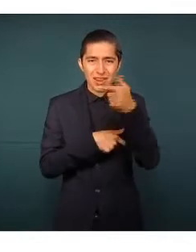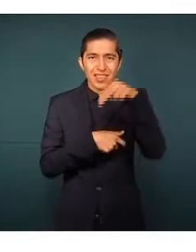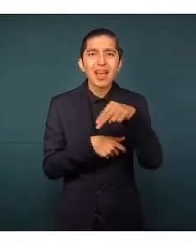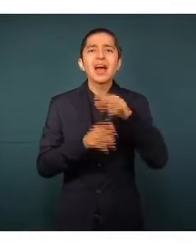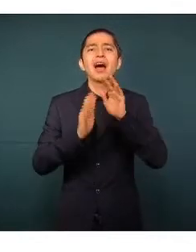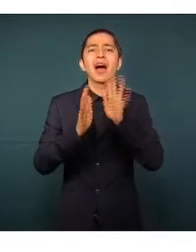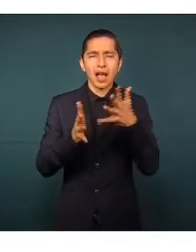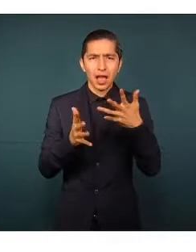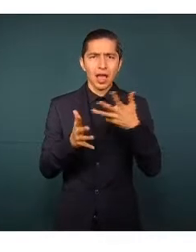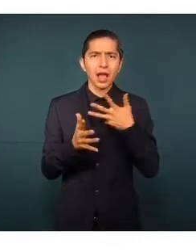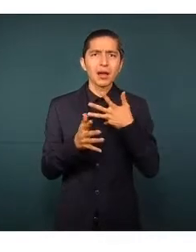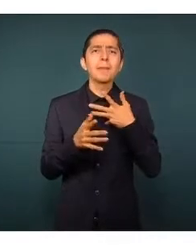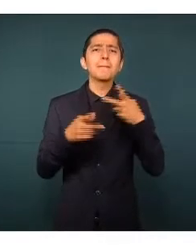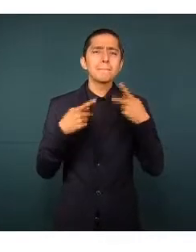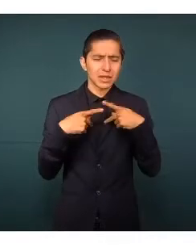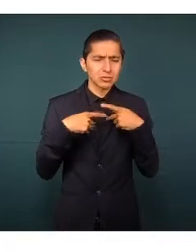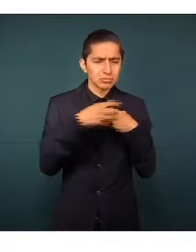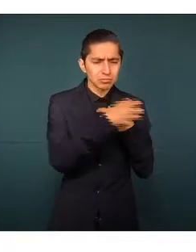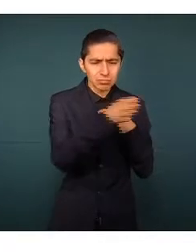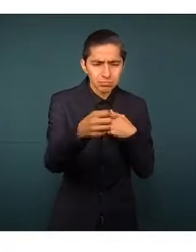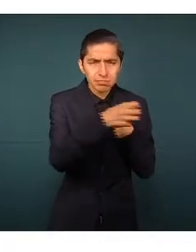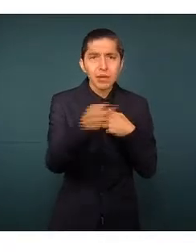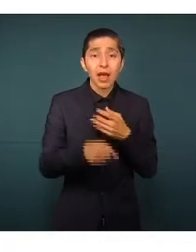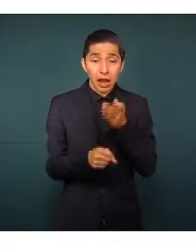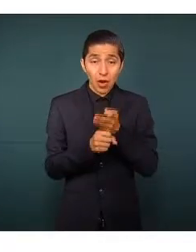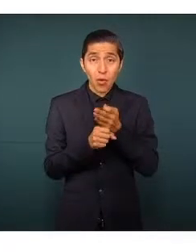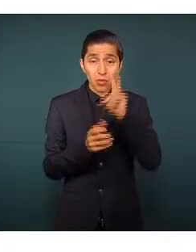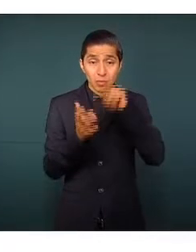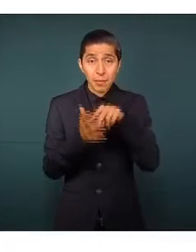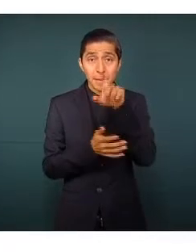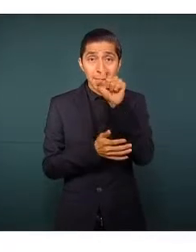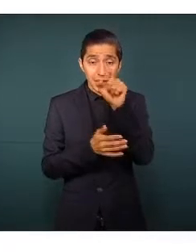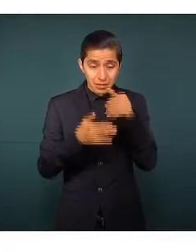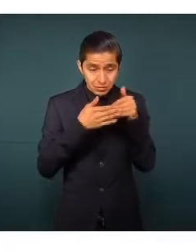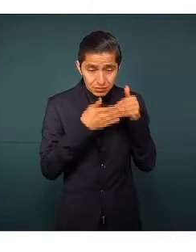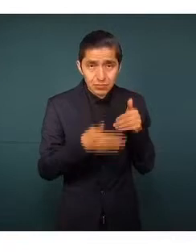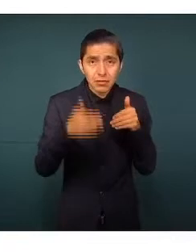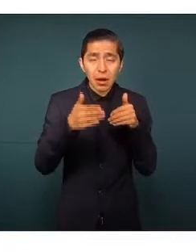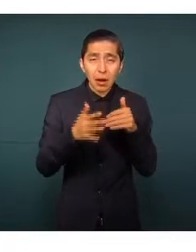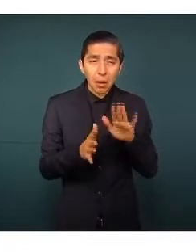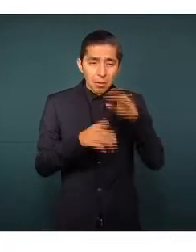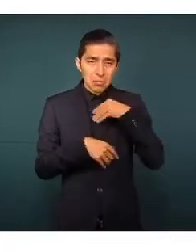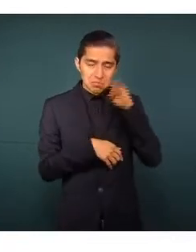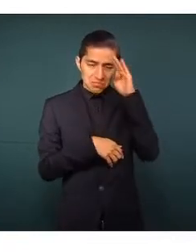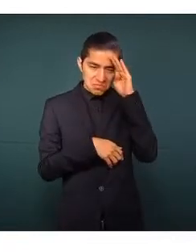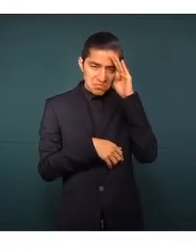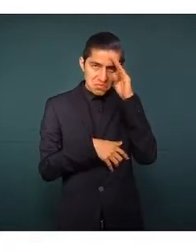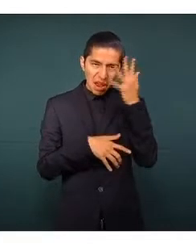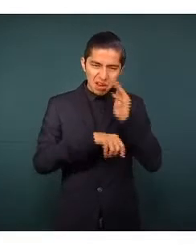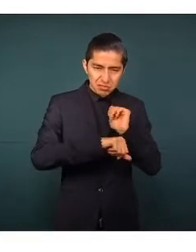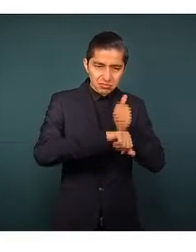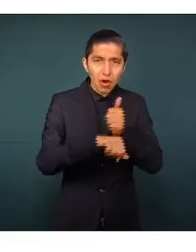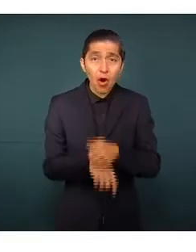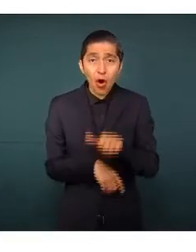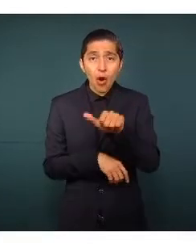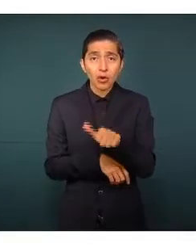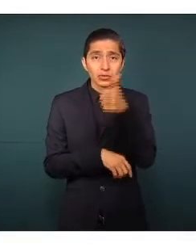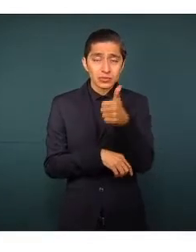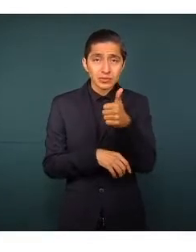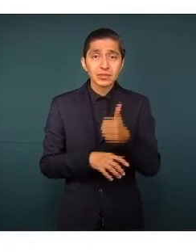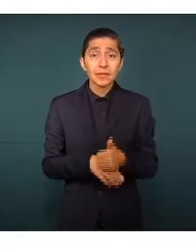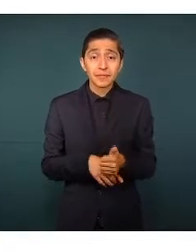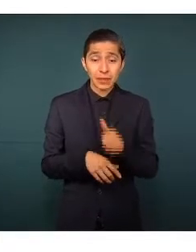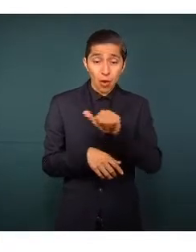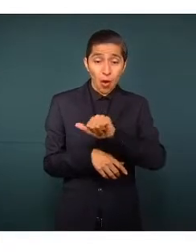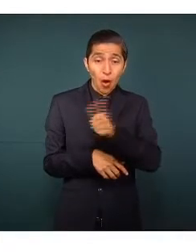personal, y para este 2020 estamos considerando 11. De las 11,